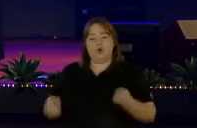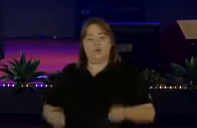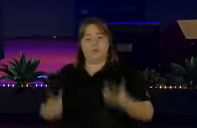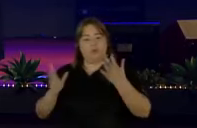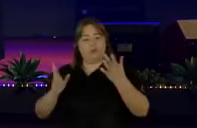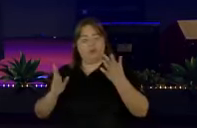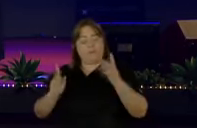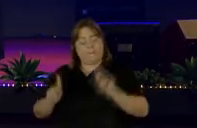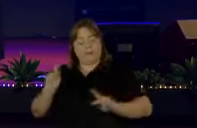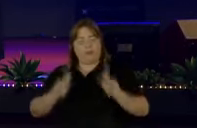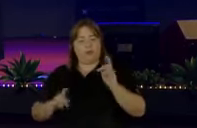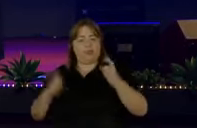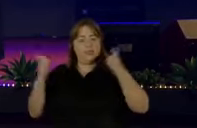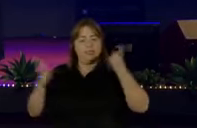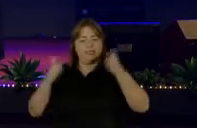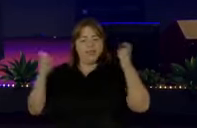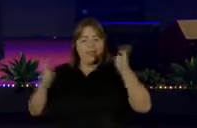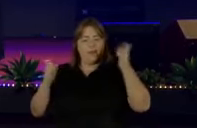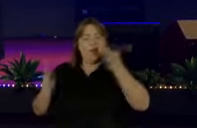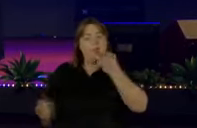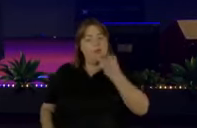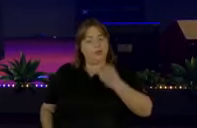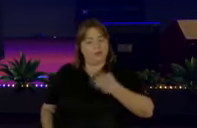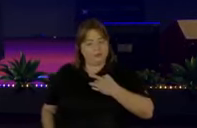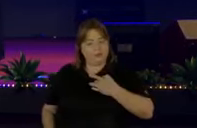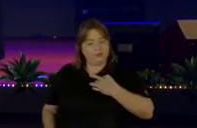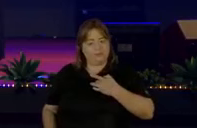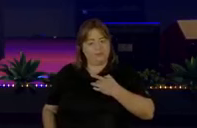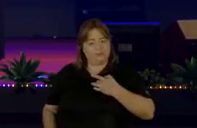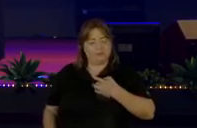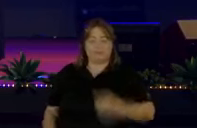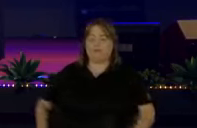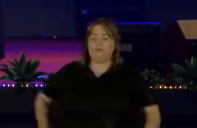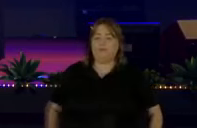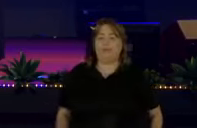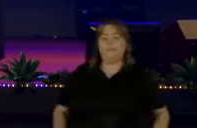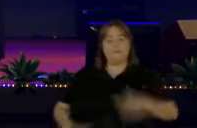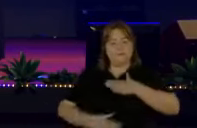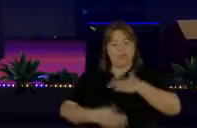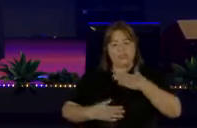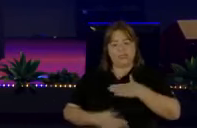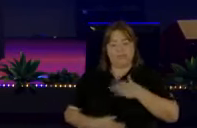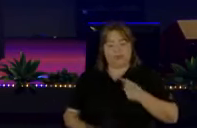ahí celebrando. Amén, felicidades a usted. Felicidades.